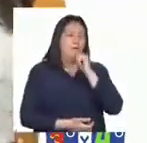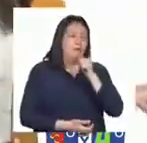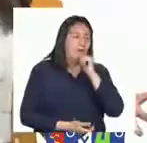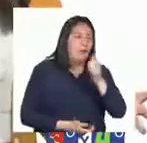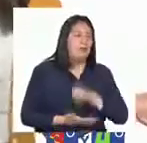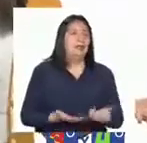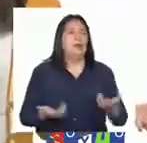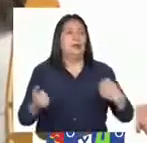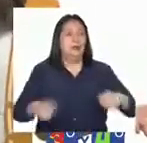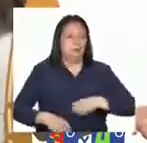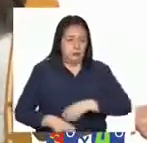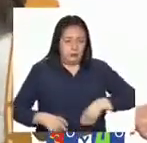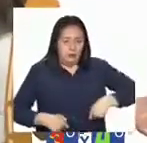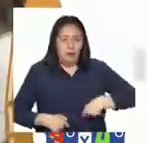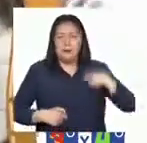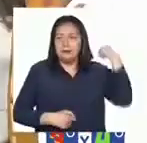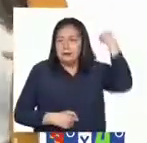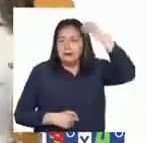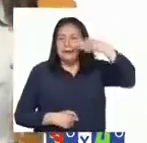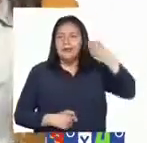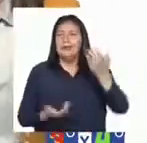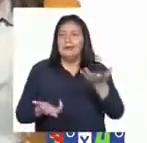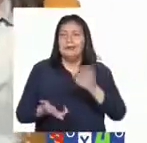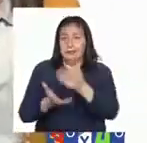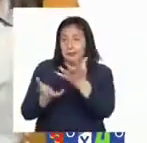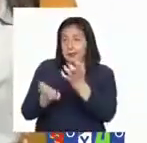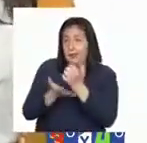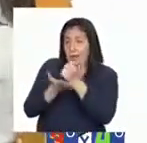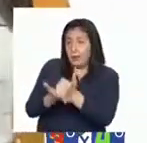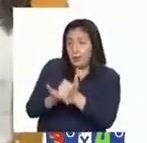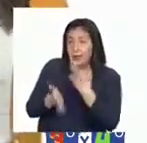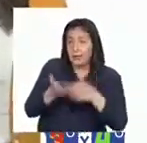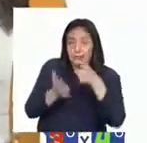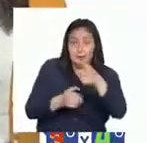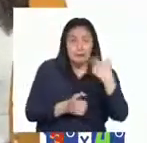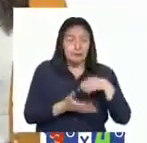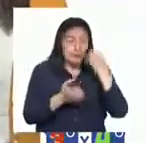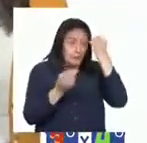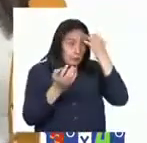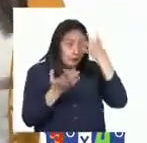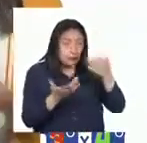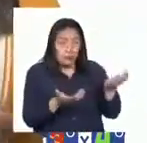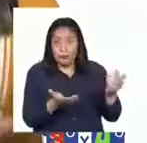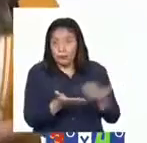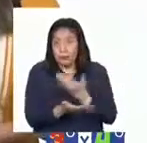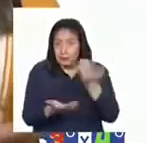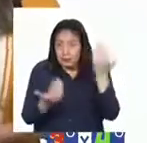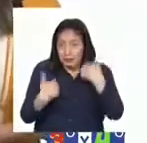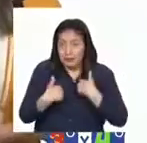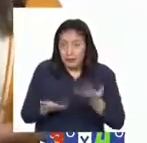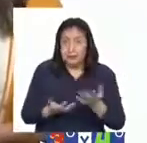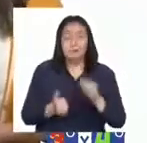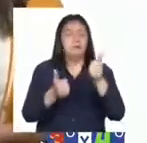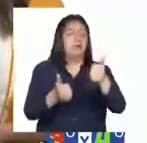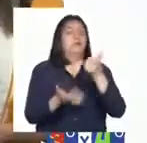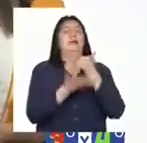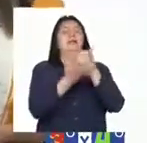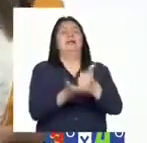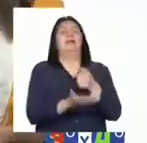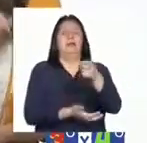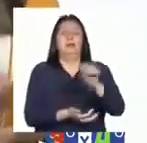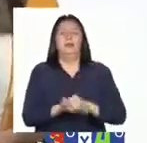saber cuántas fajas y chalinas vendieron. ¿Quieren ayudarlas a recuperar estos datos? Muy bien, ayudaremos a nuestras